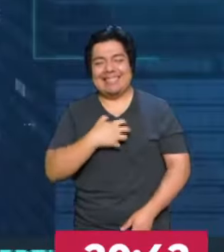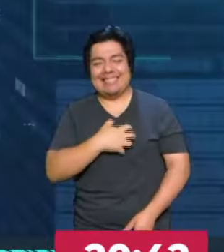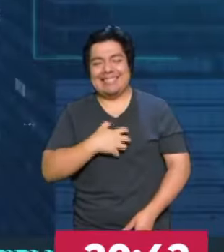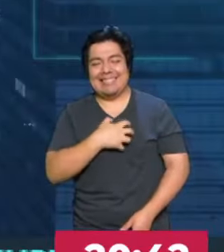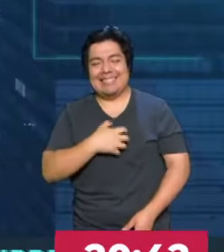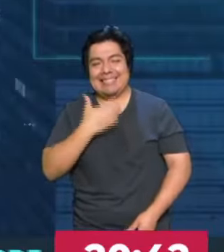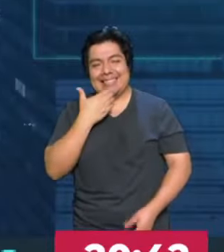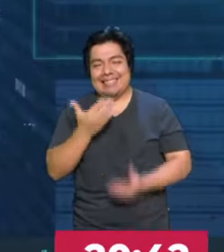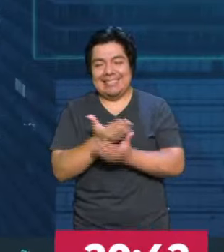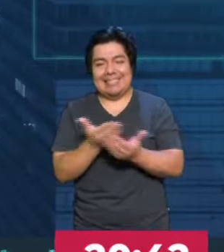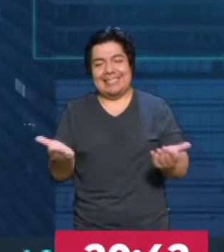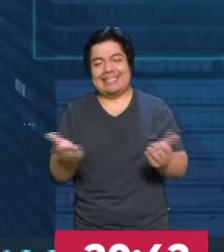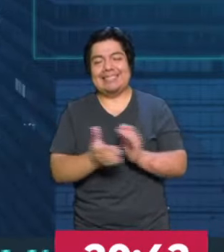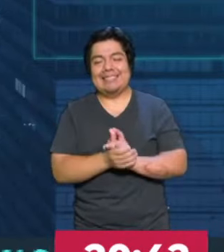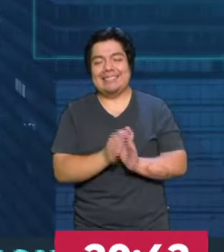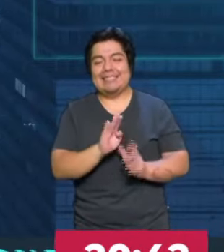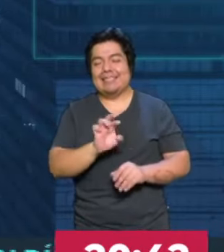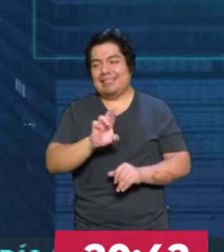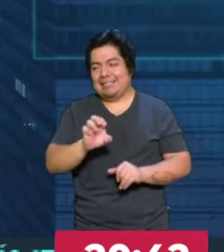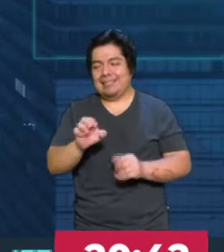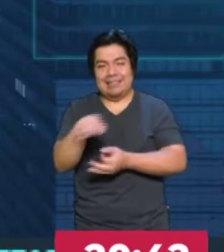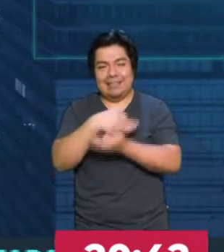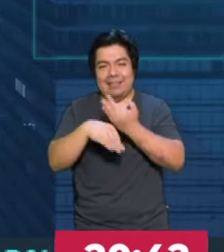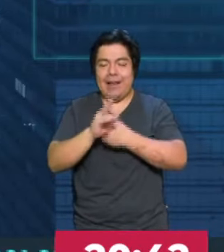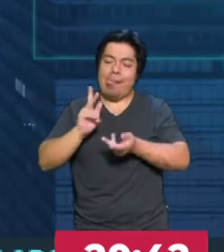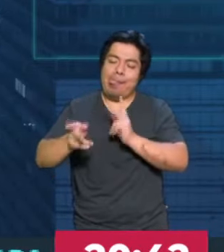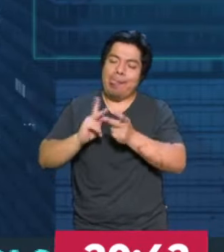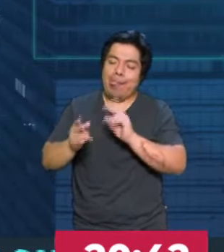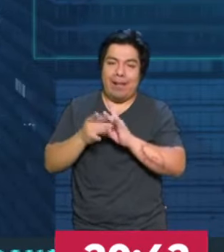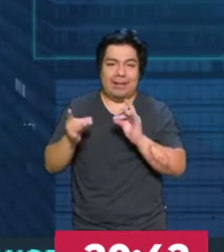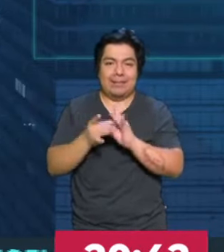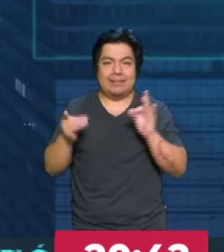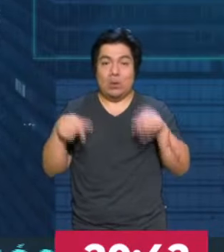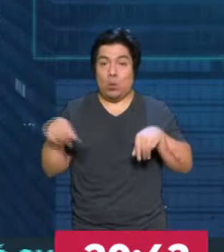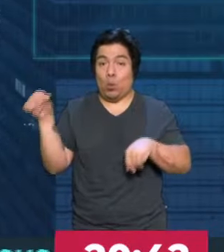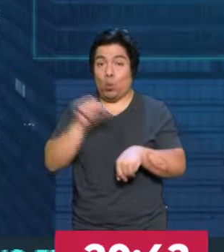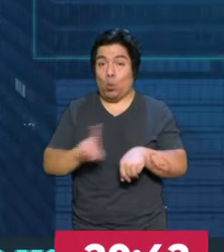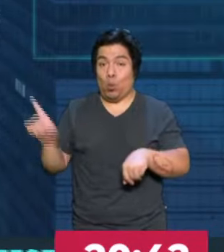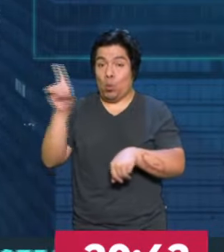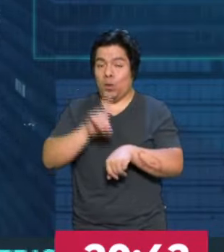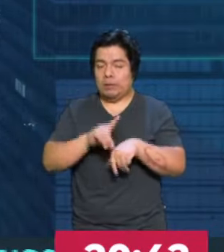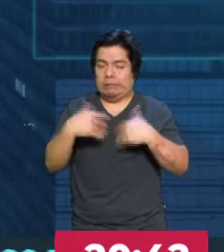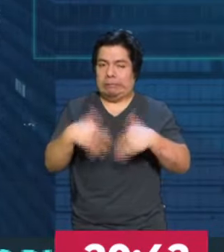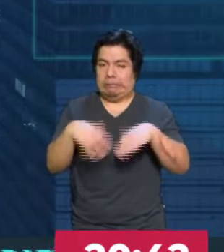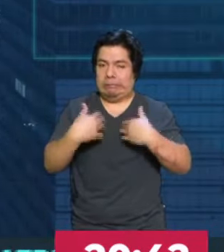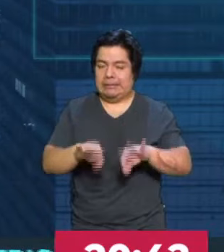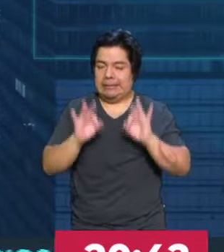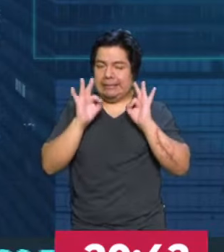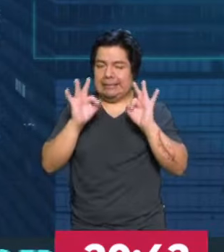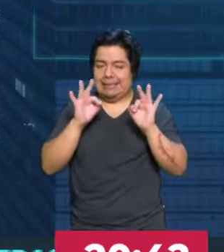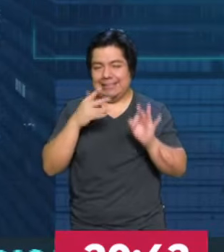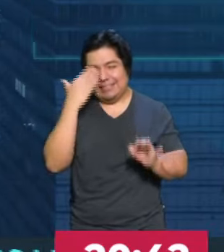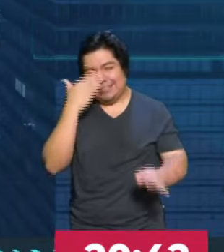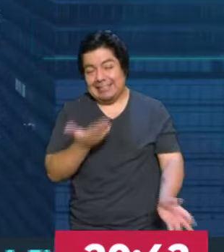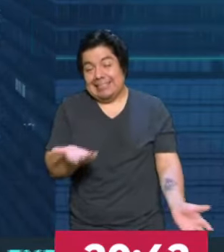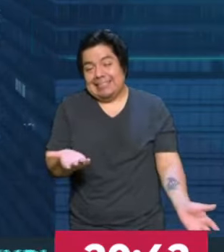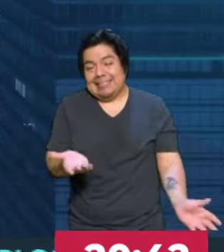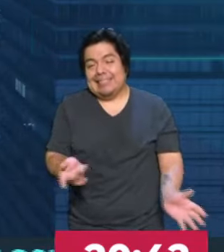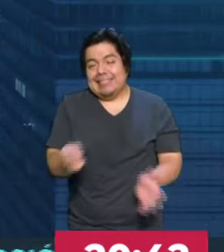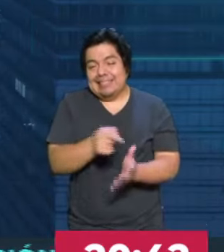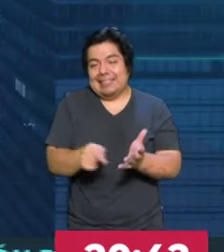estar contigo, Vera, y también para poder platicar un poco, sobre todo en un día espectacular, porque, bueno, ya casi es un lugar